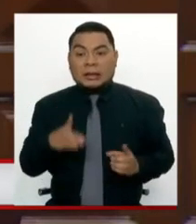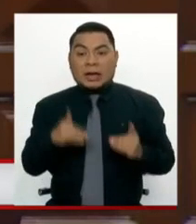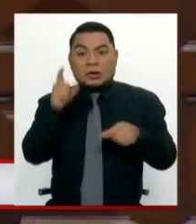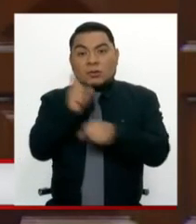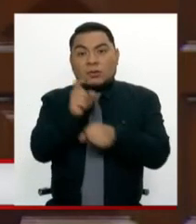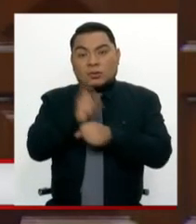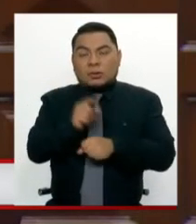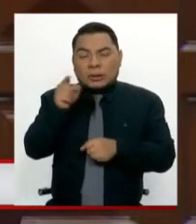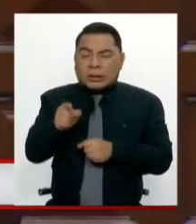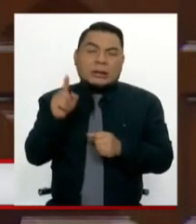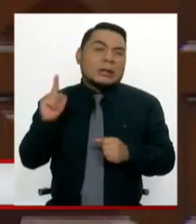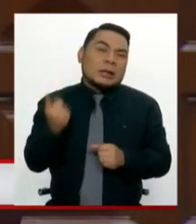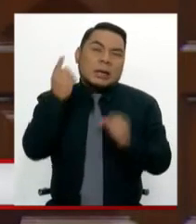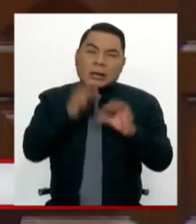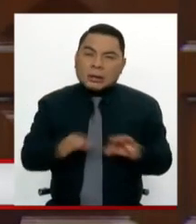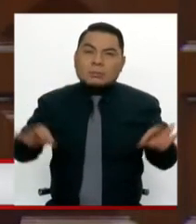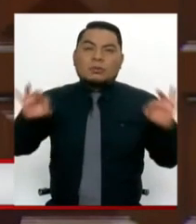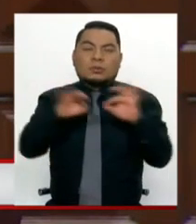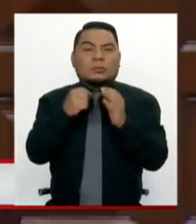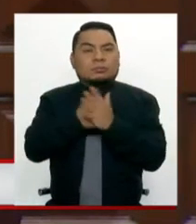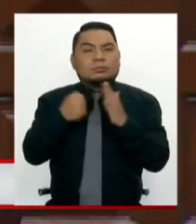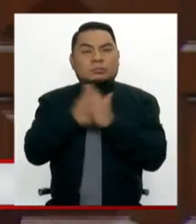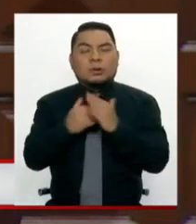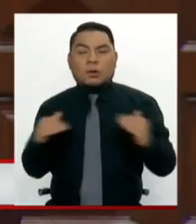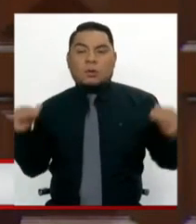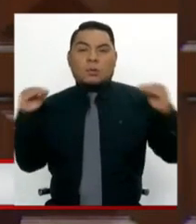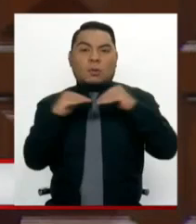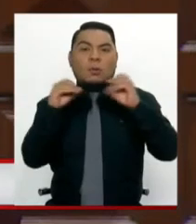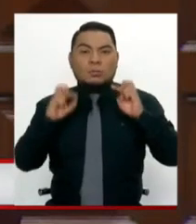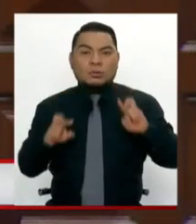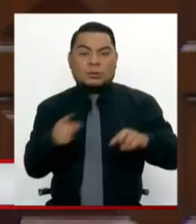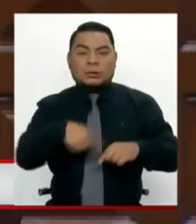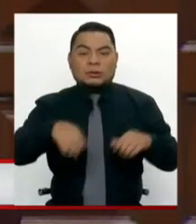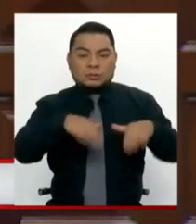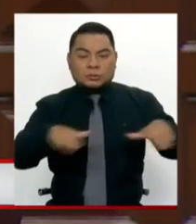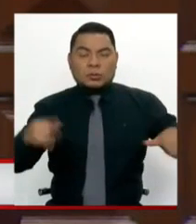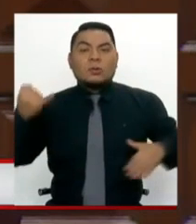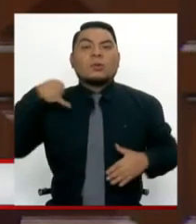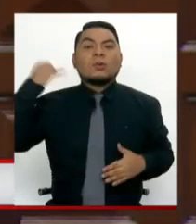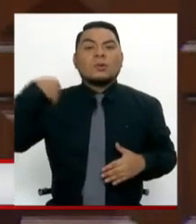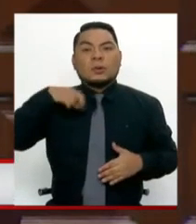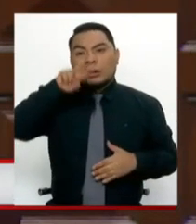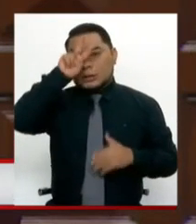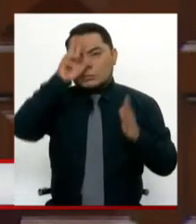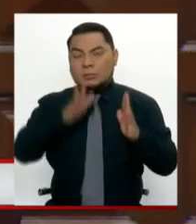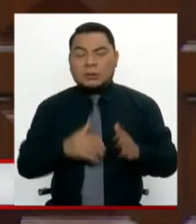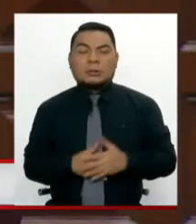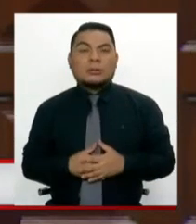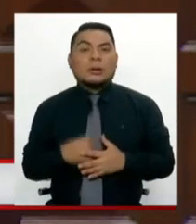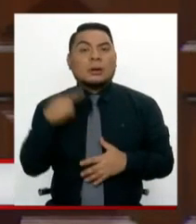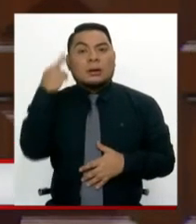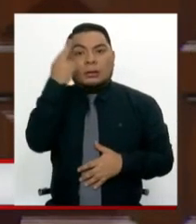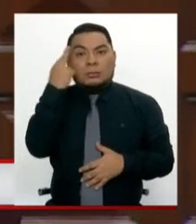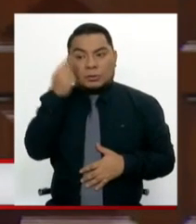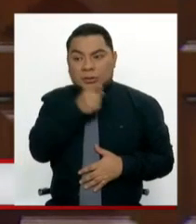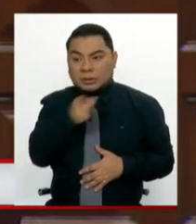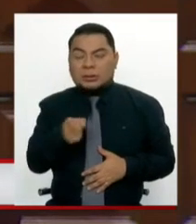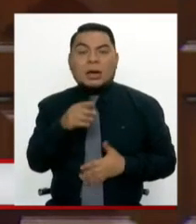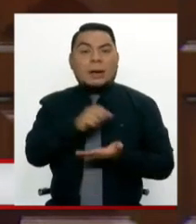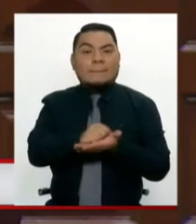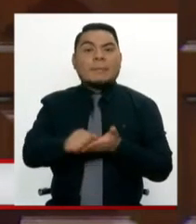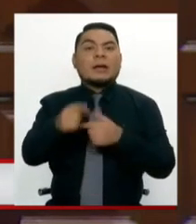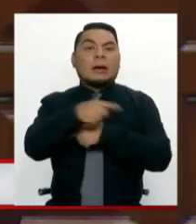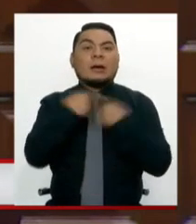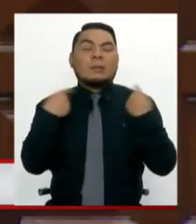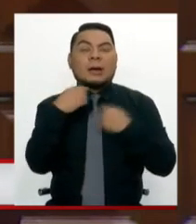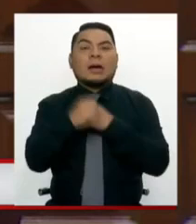los pilares fundamentales para lograr la igualdad de oportunidades para la niñez y la juventud peruana. Por ello, durante el mes de